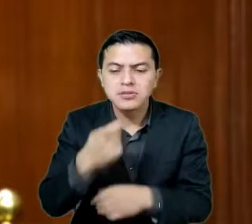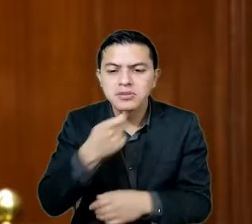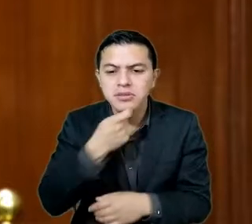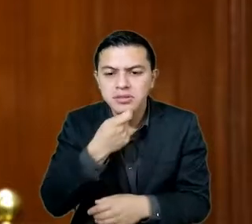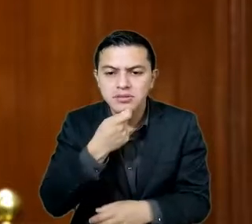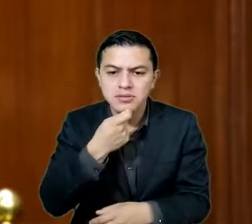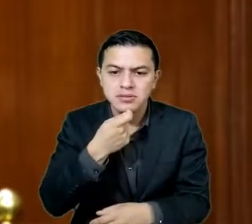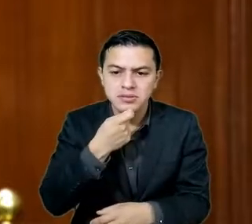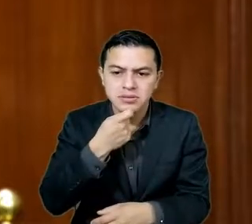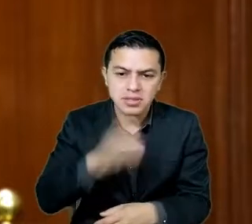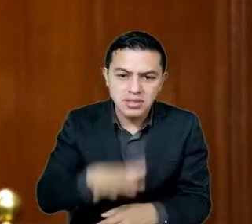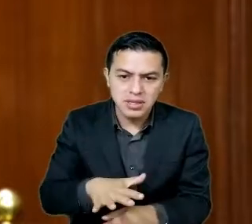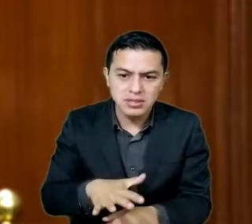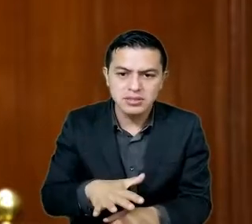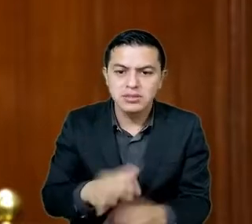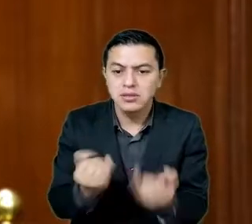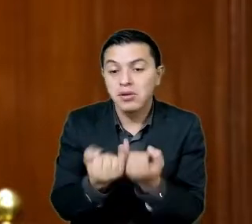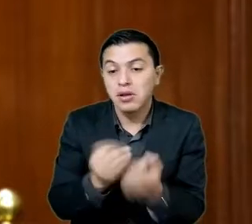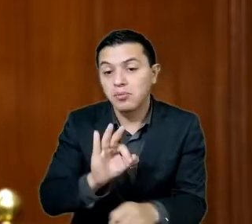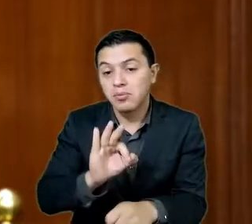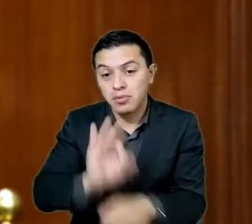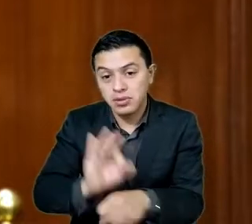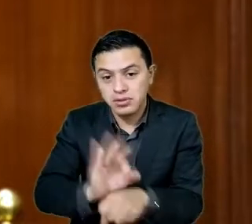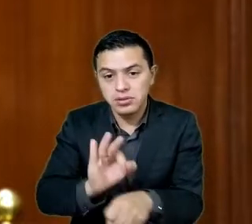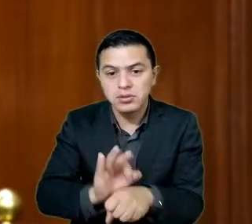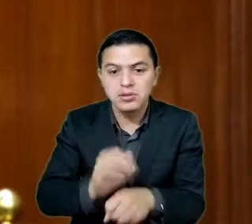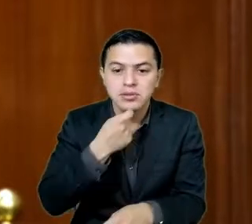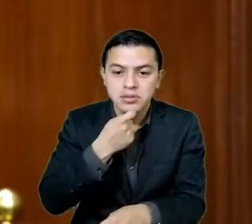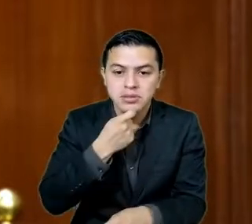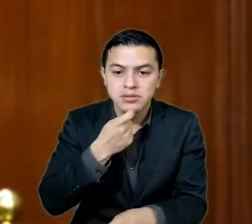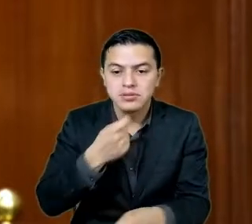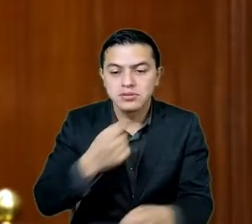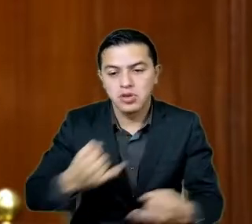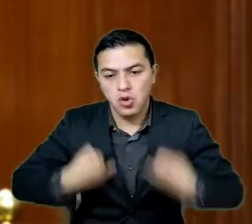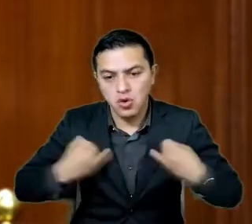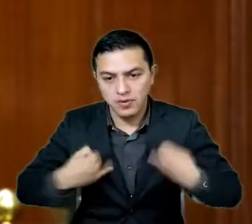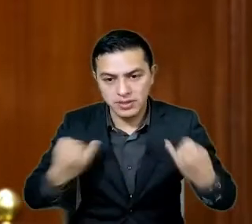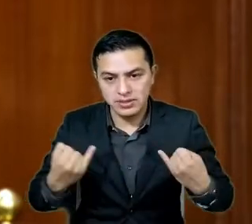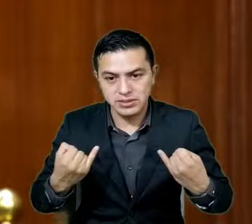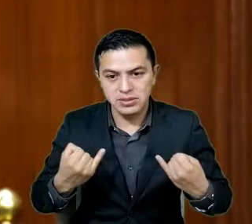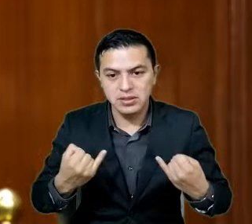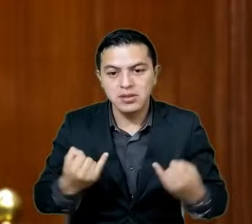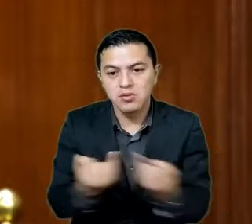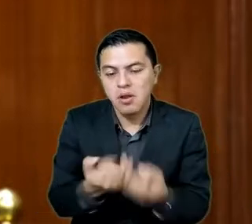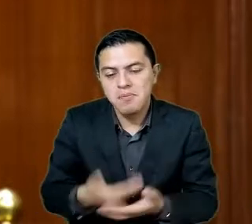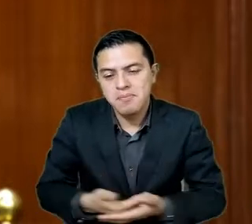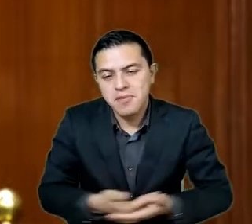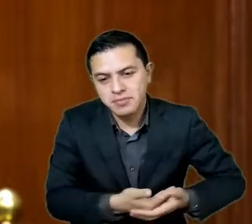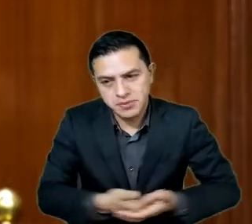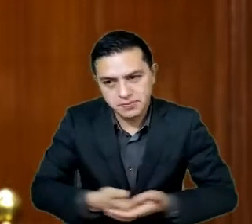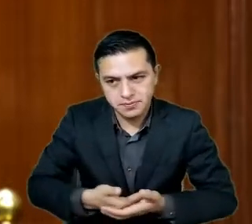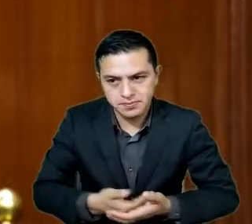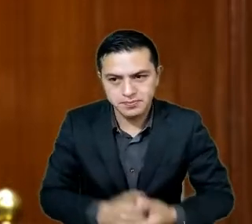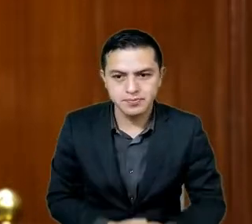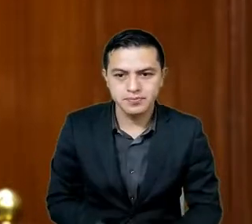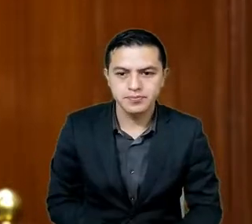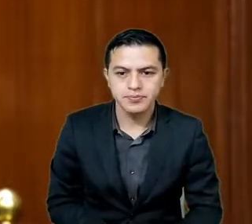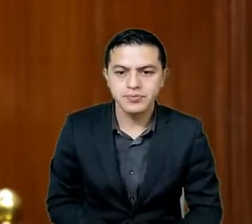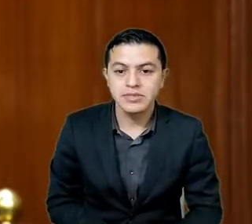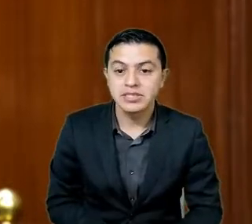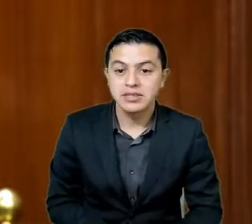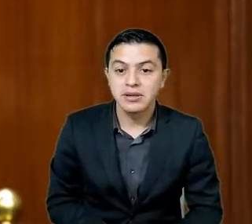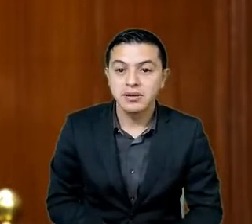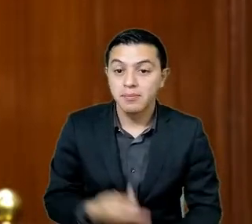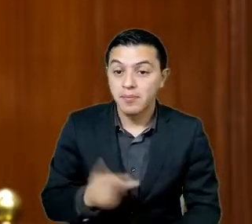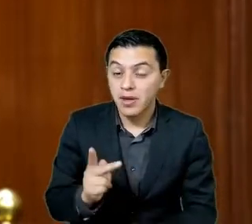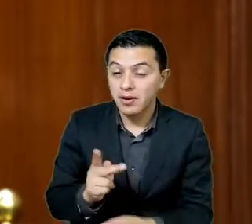con la protección integral de los niños, adolescentes y de la primera infancia, de lo cual se advierte que se enuncia de